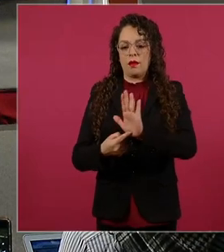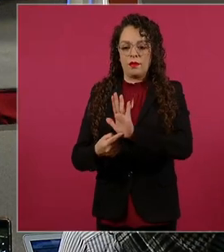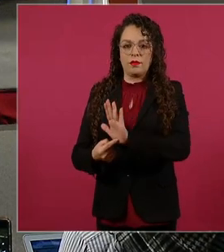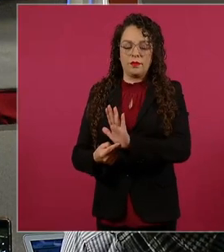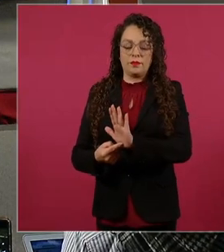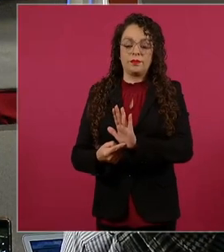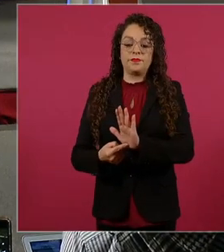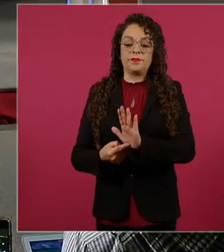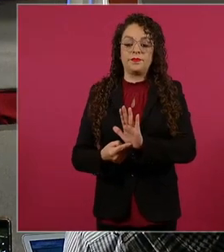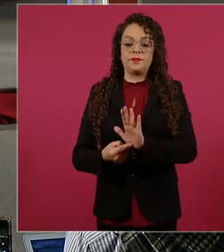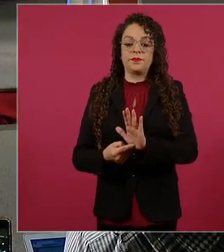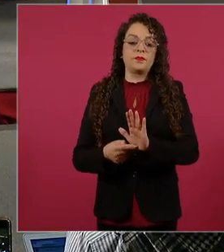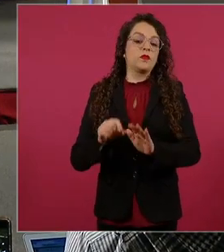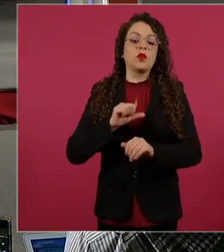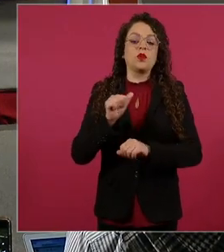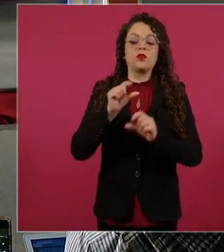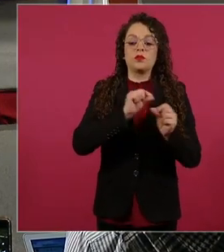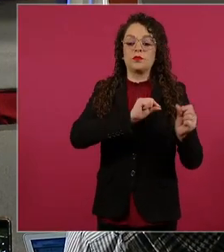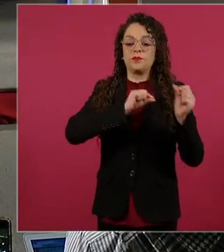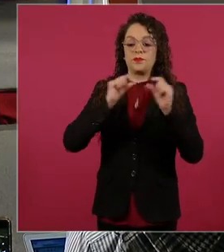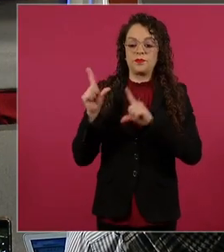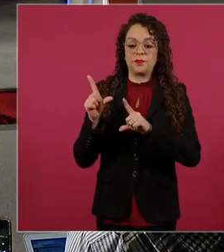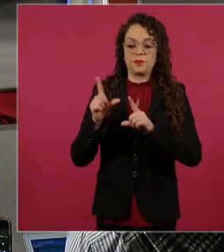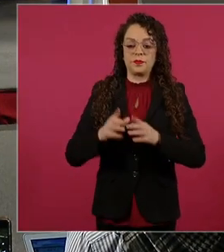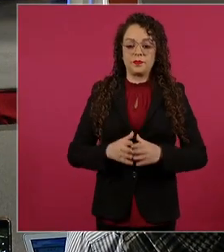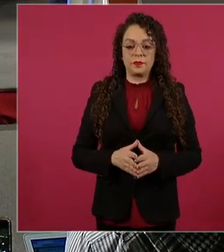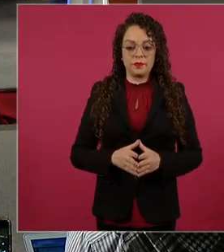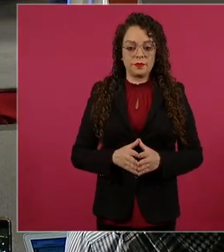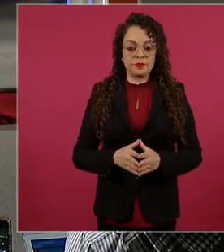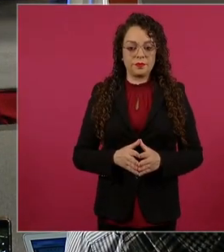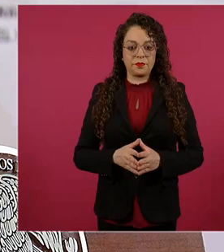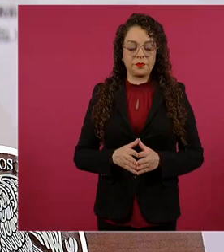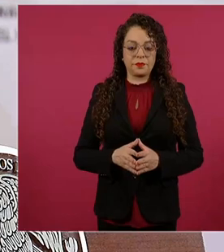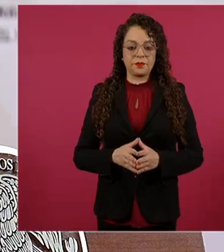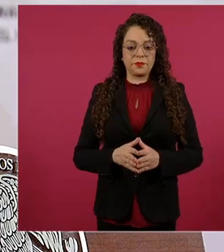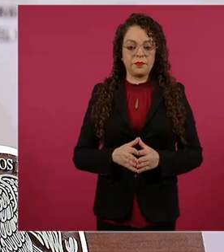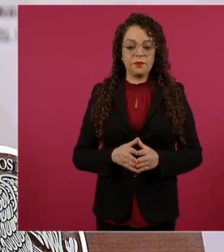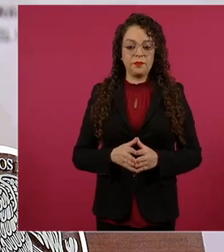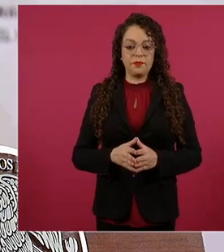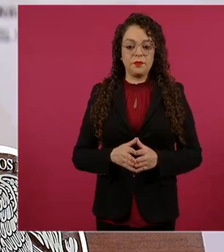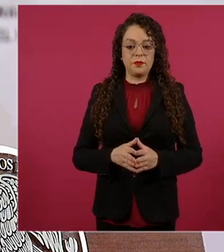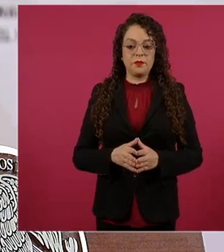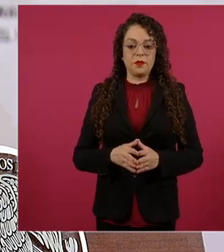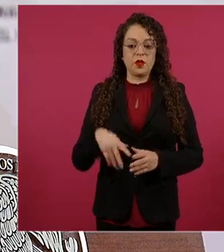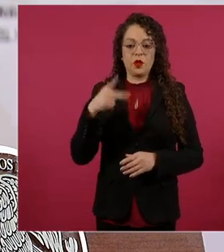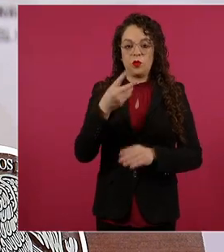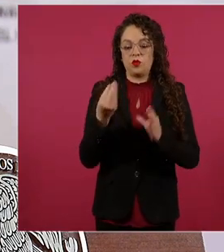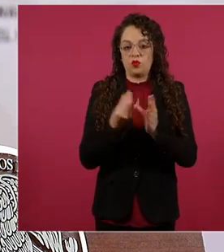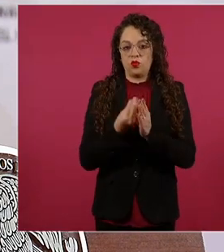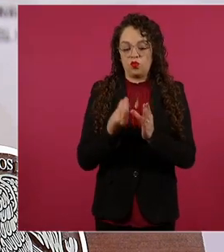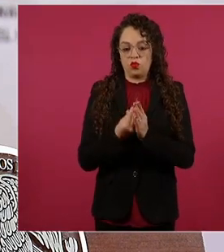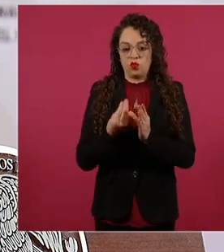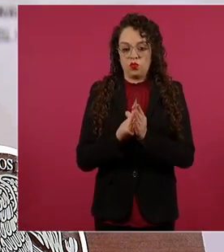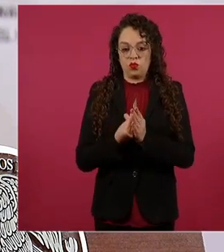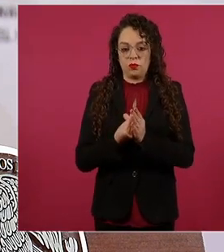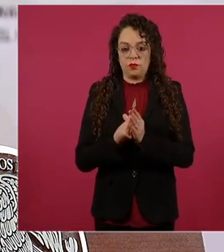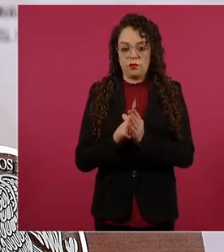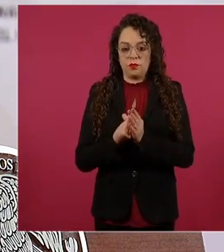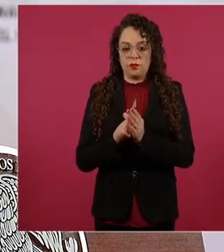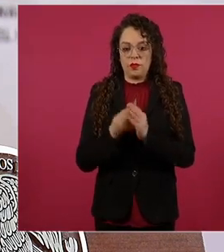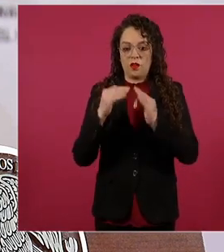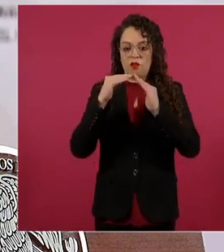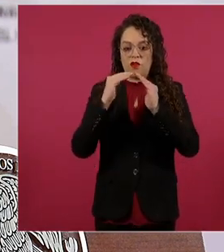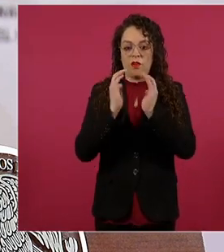terminar, la siguiente, por favor, es hablar un poco de las finanzas del FOBISTE. Ya les decía yo que no hemos tenido necesidad